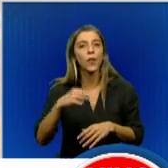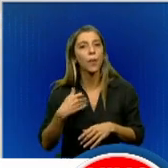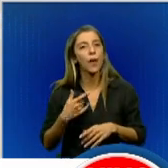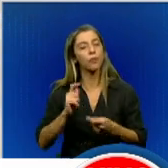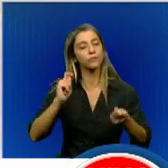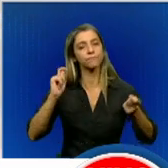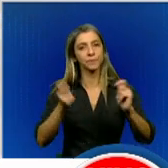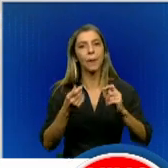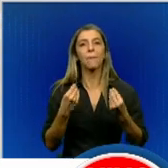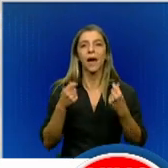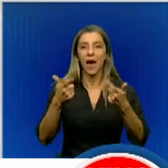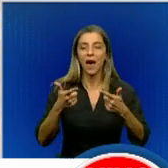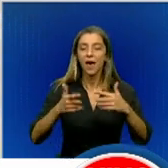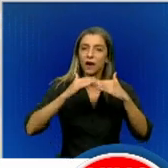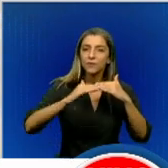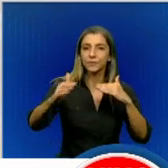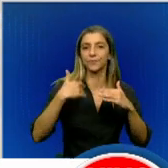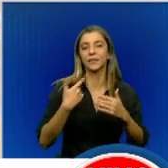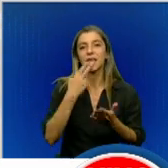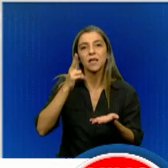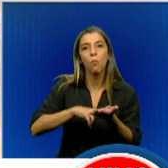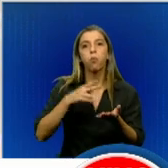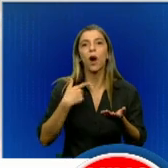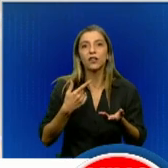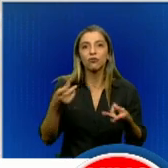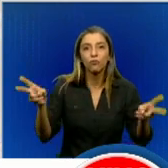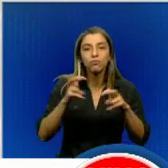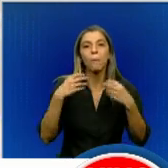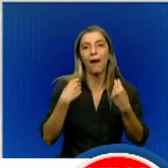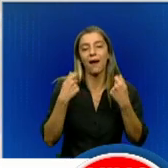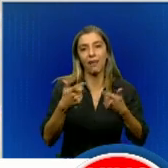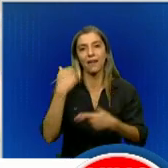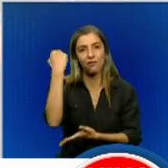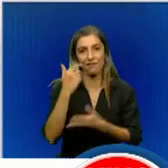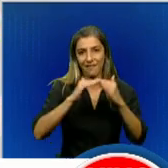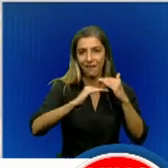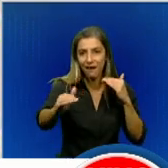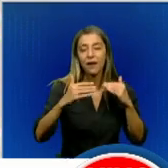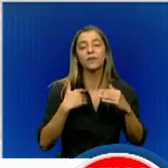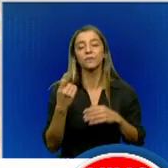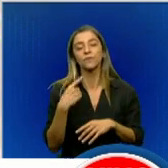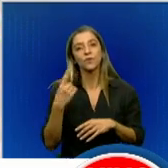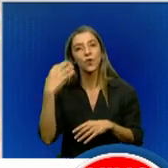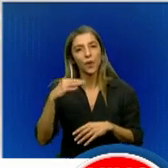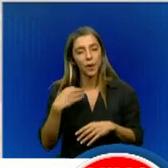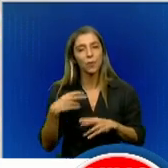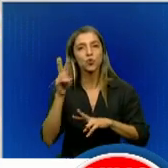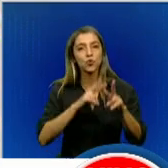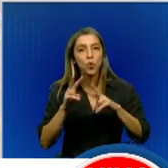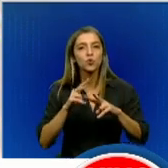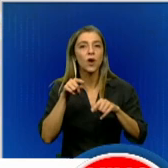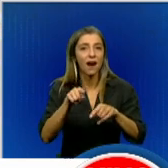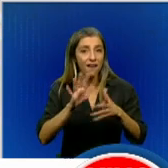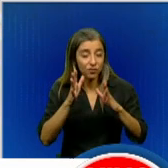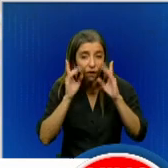sustentabilidad fiscal por eso venimos a dar este paso porque es necesario pero por un lado recuperar la sustentabilidad y por el